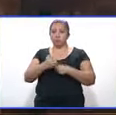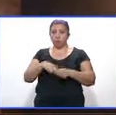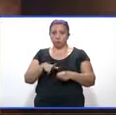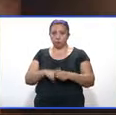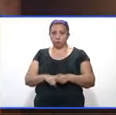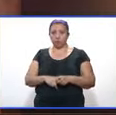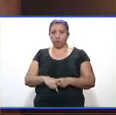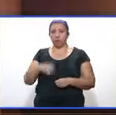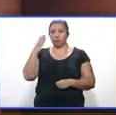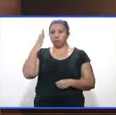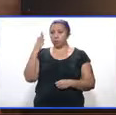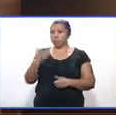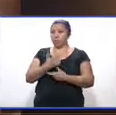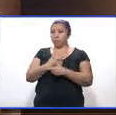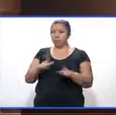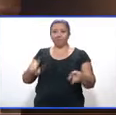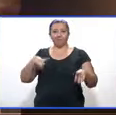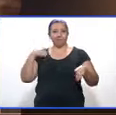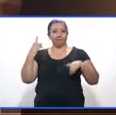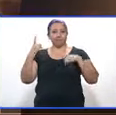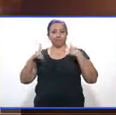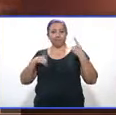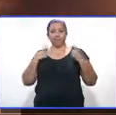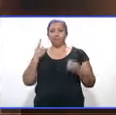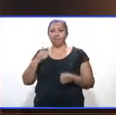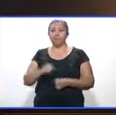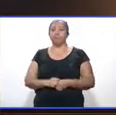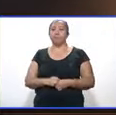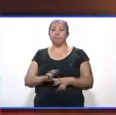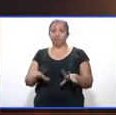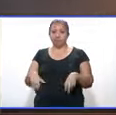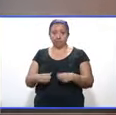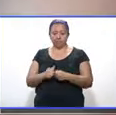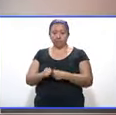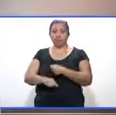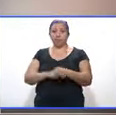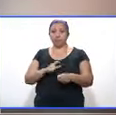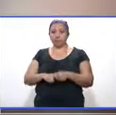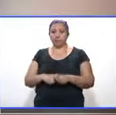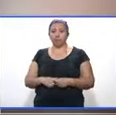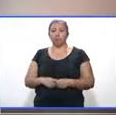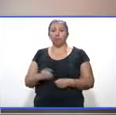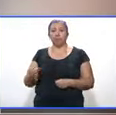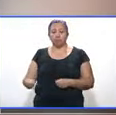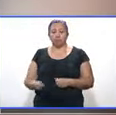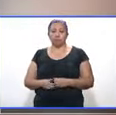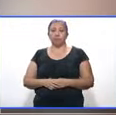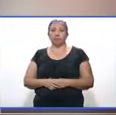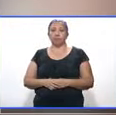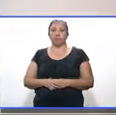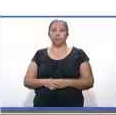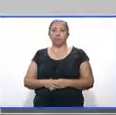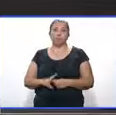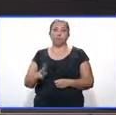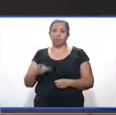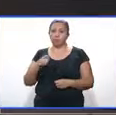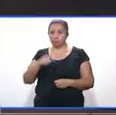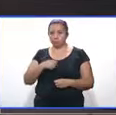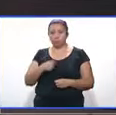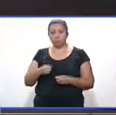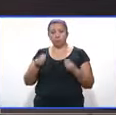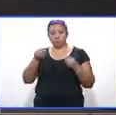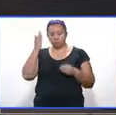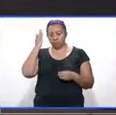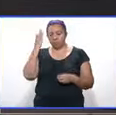sociales. En sus tiempos libres, disfruta su vocación de rescatista. Perros rescatados, así que pues invierto